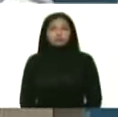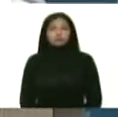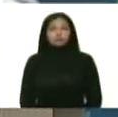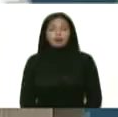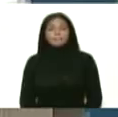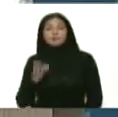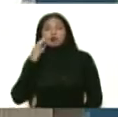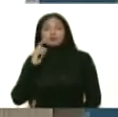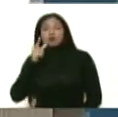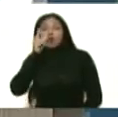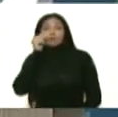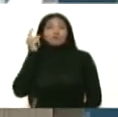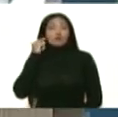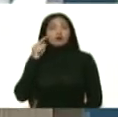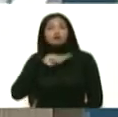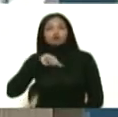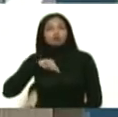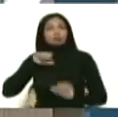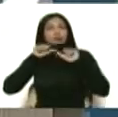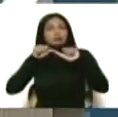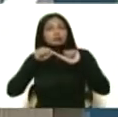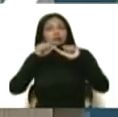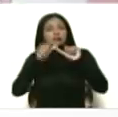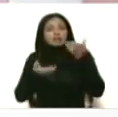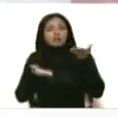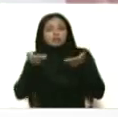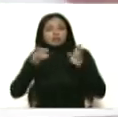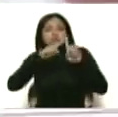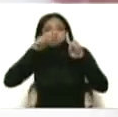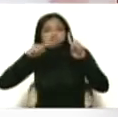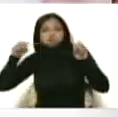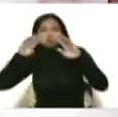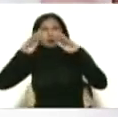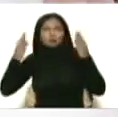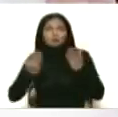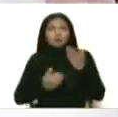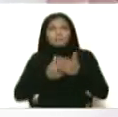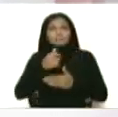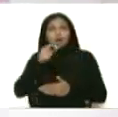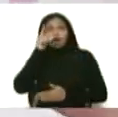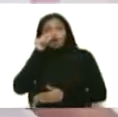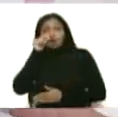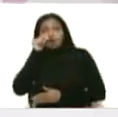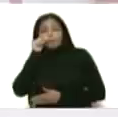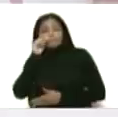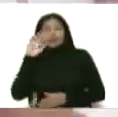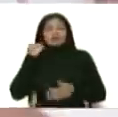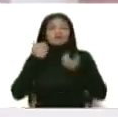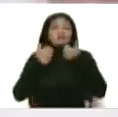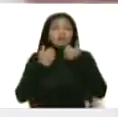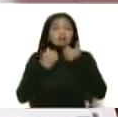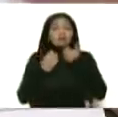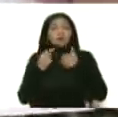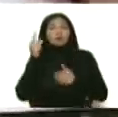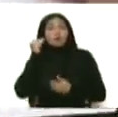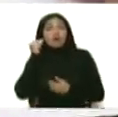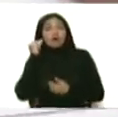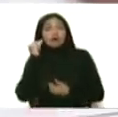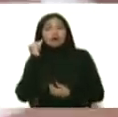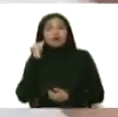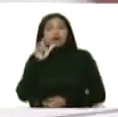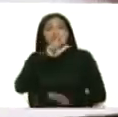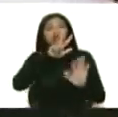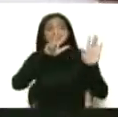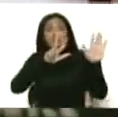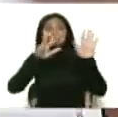sexo, nos mantenemos en las mismas estadísticas mundiales, mayoría de sexo masculino respecto a femenino, 88